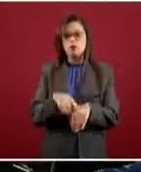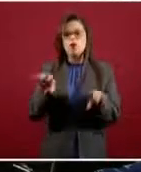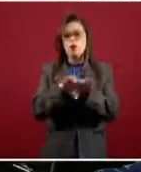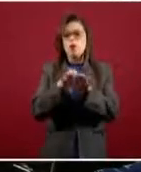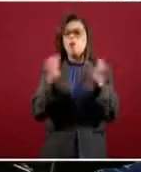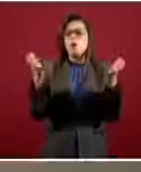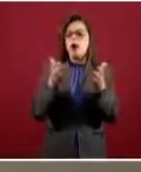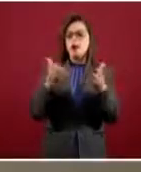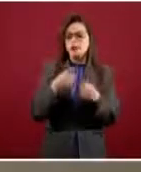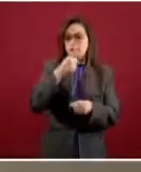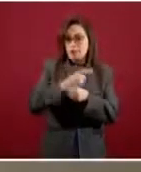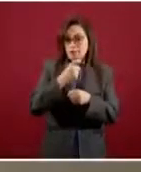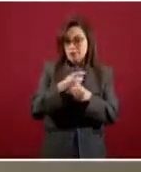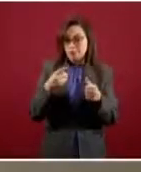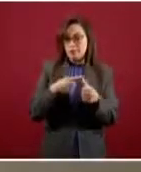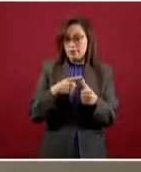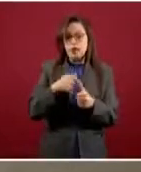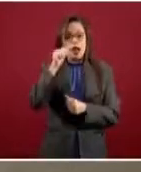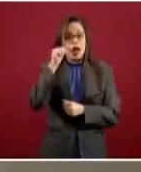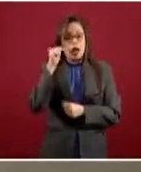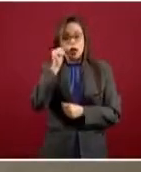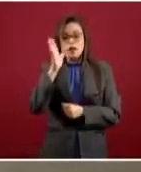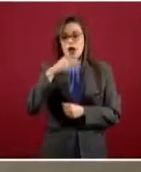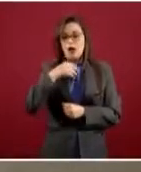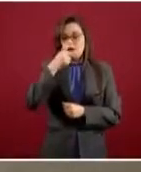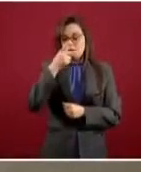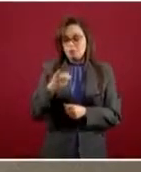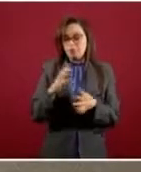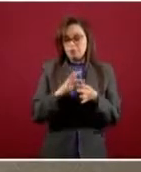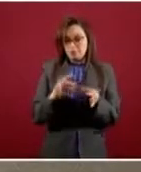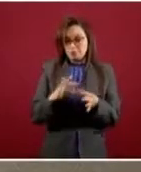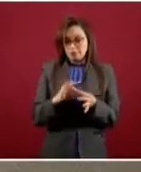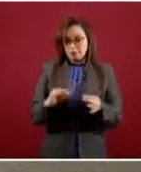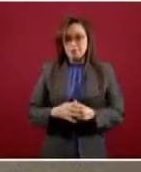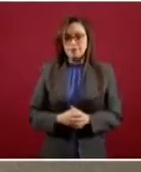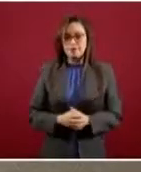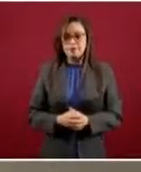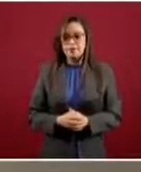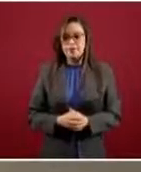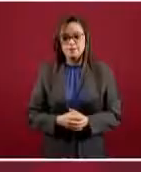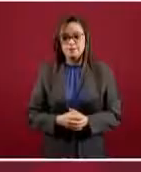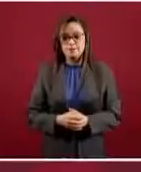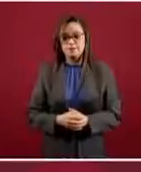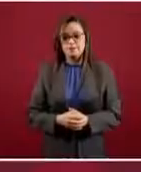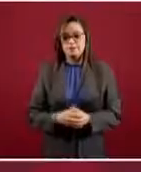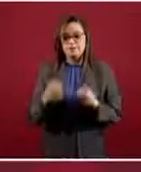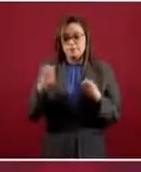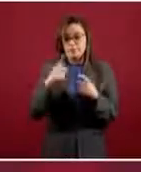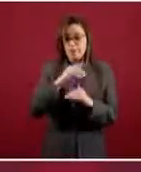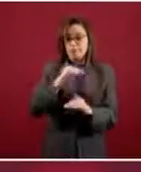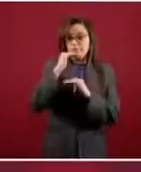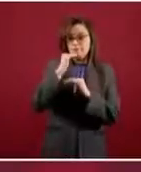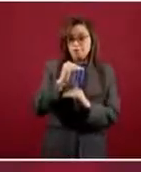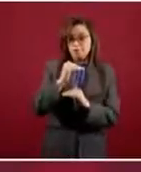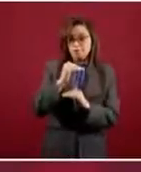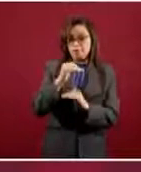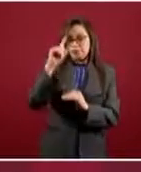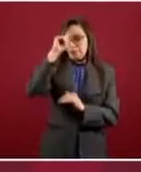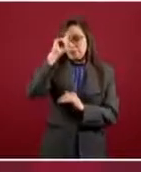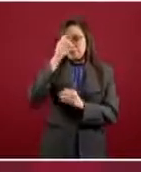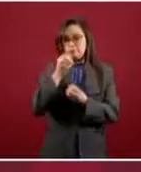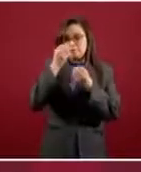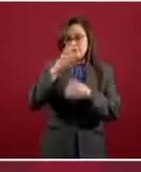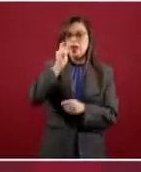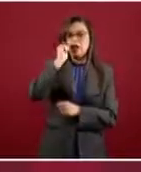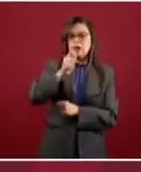La técnica, ayer lo comentábamos aquí, la técnica estándar, la técnica deseable, la técnica recomendada por la Organización